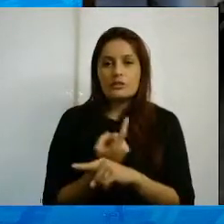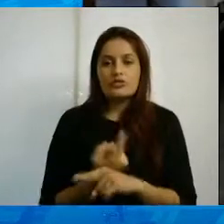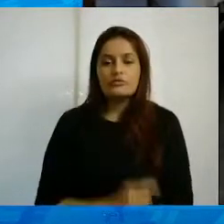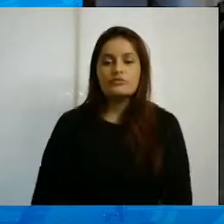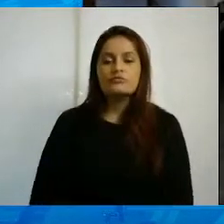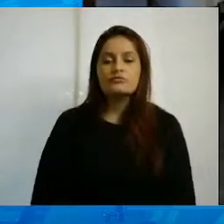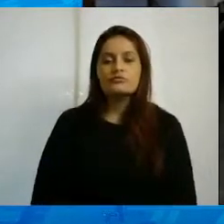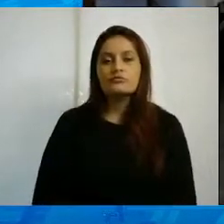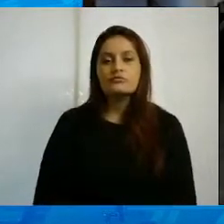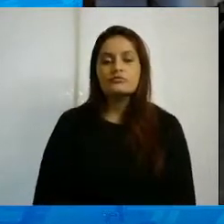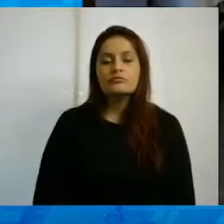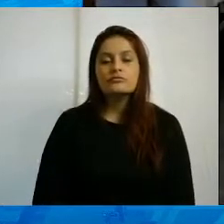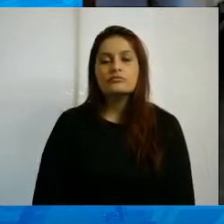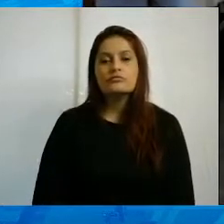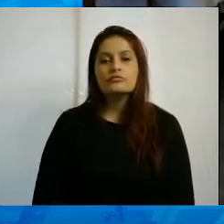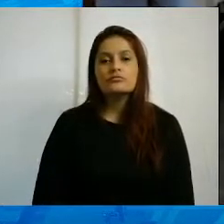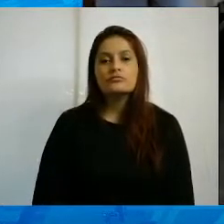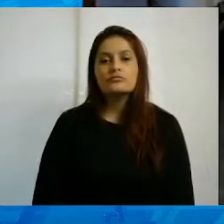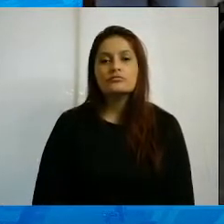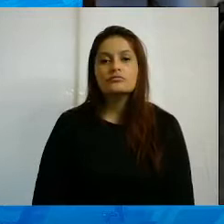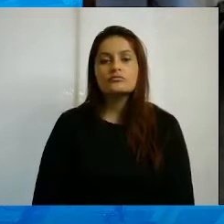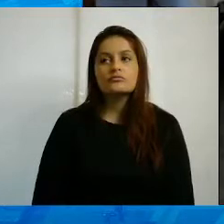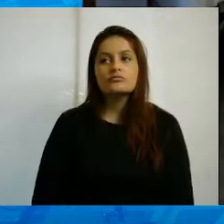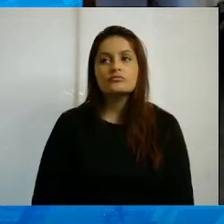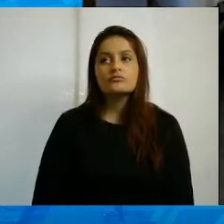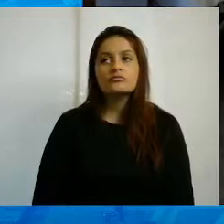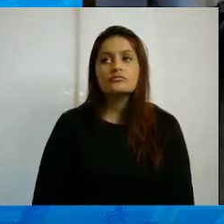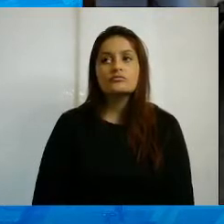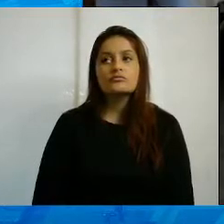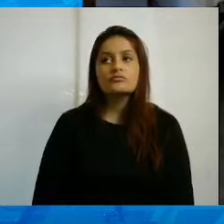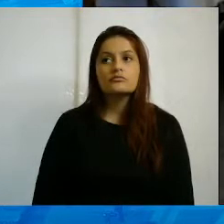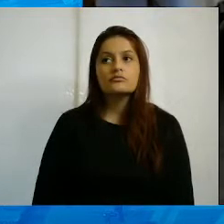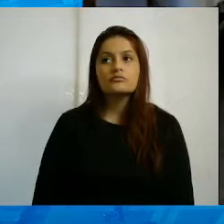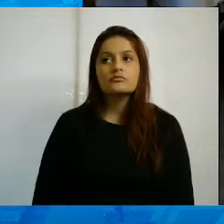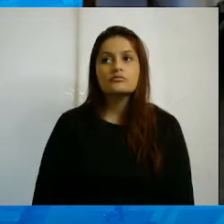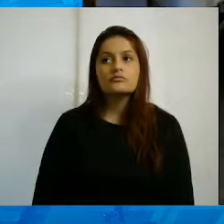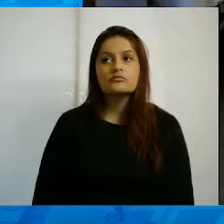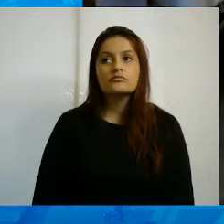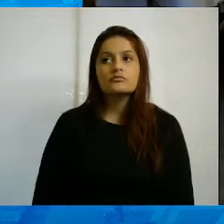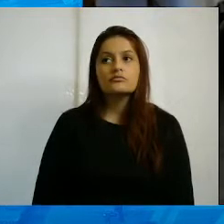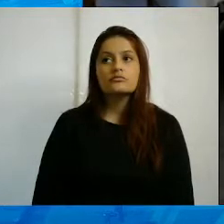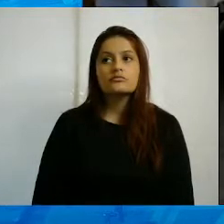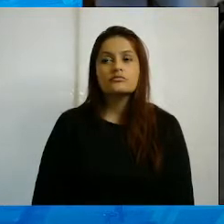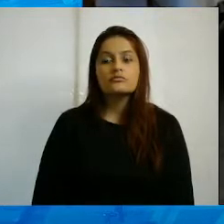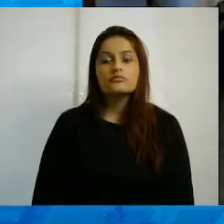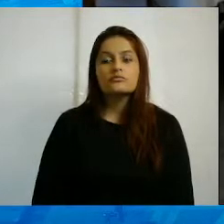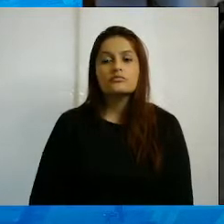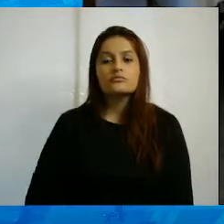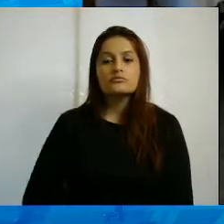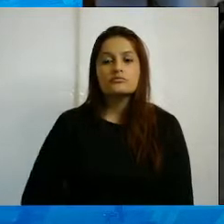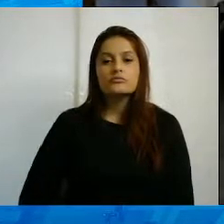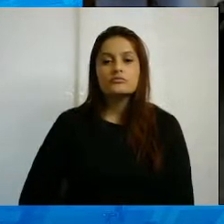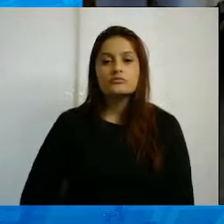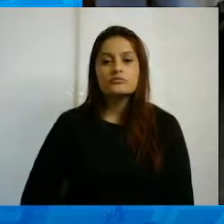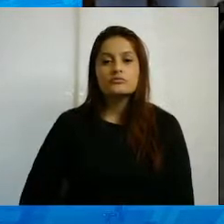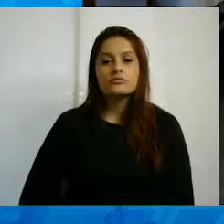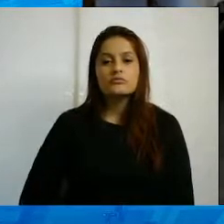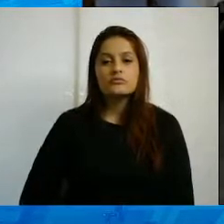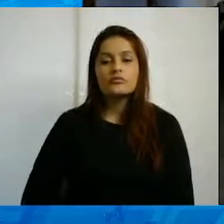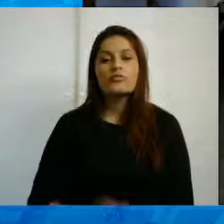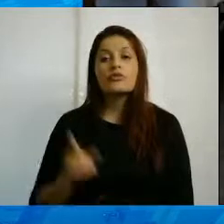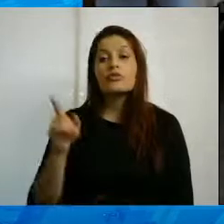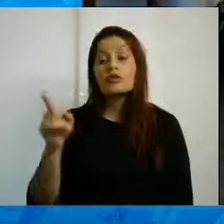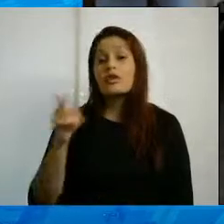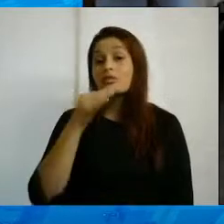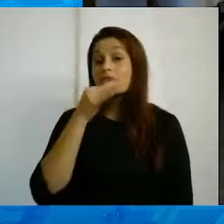Gracias. Pasamos entonces a... perdón, solo para agregar el planta tratamiento Bollenar. Nosotros realizamos estudios. Todo está